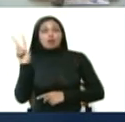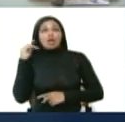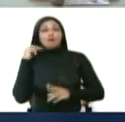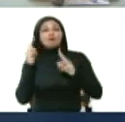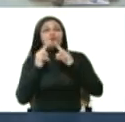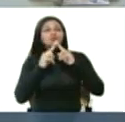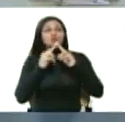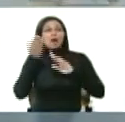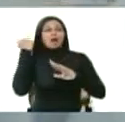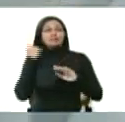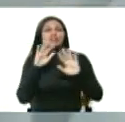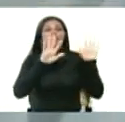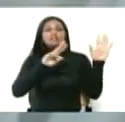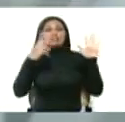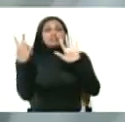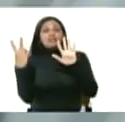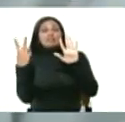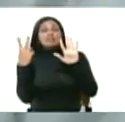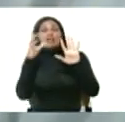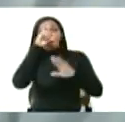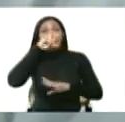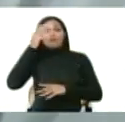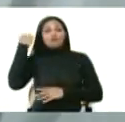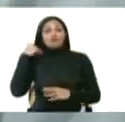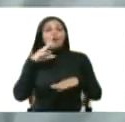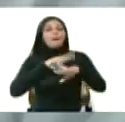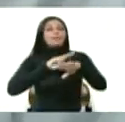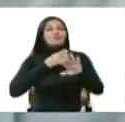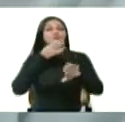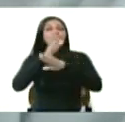hace 17 años lo que es el médico de familia,